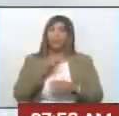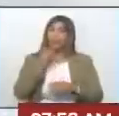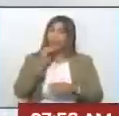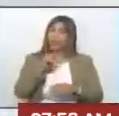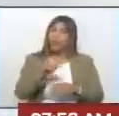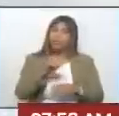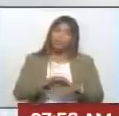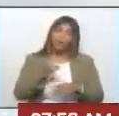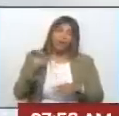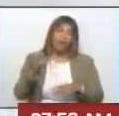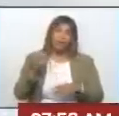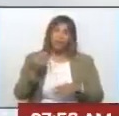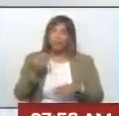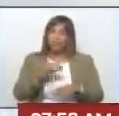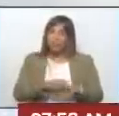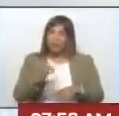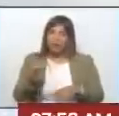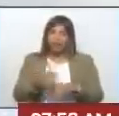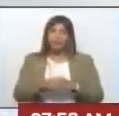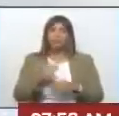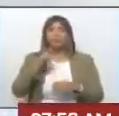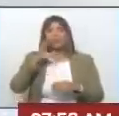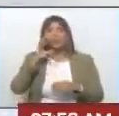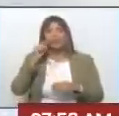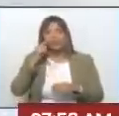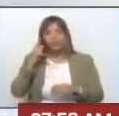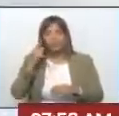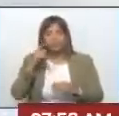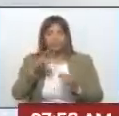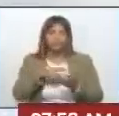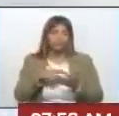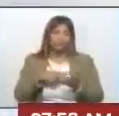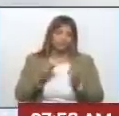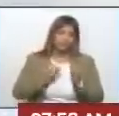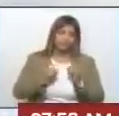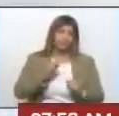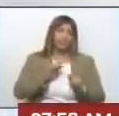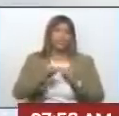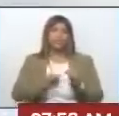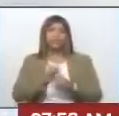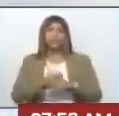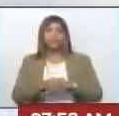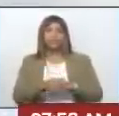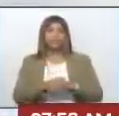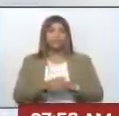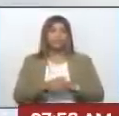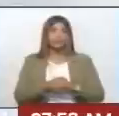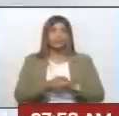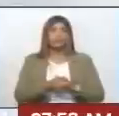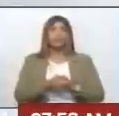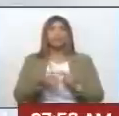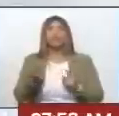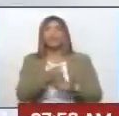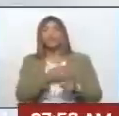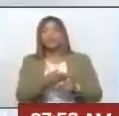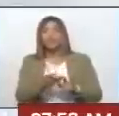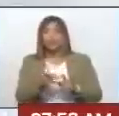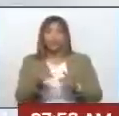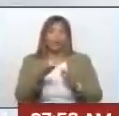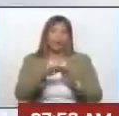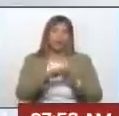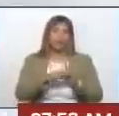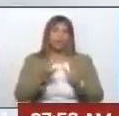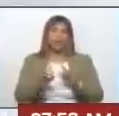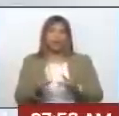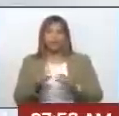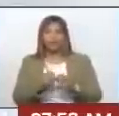extremadamente grave, eso viola los tratados de inmunidad internacional, eso viola la propia Carta de las Naciones